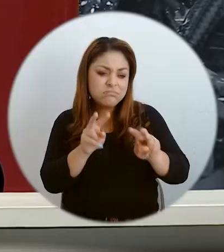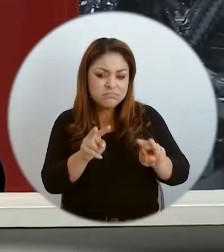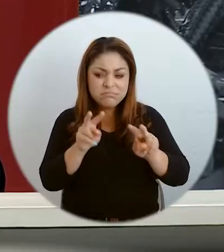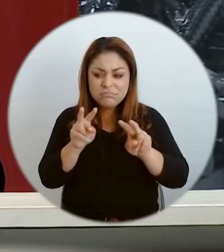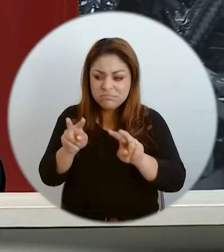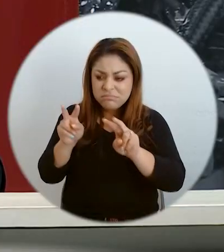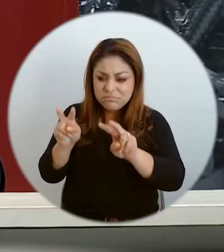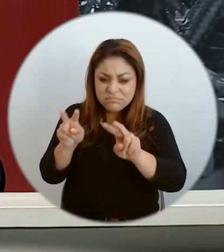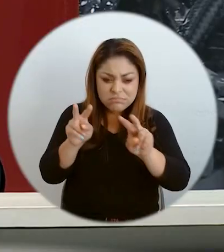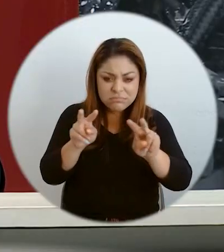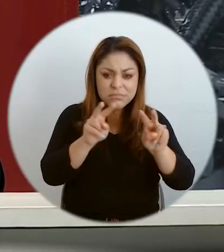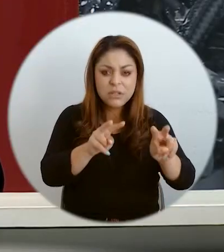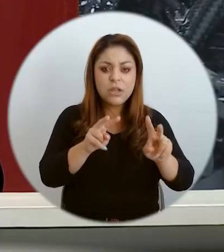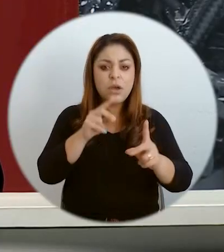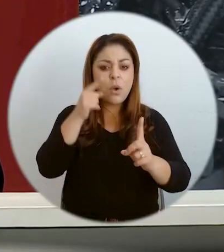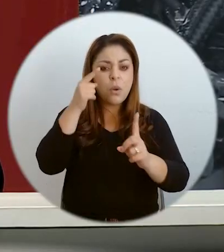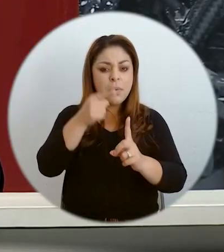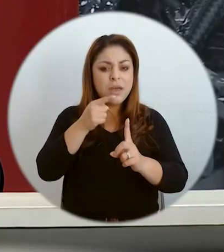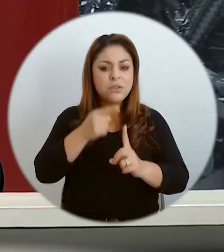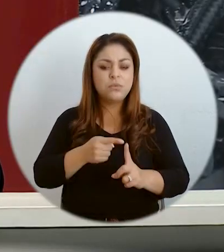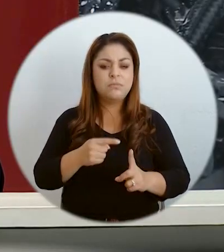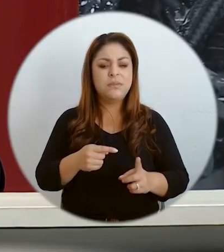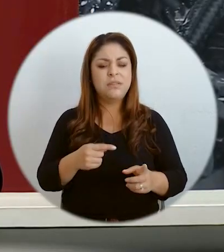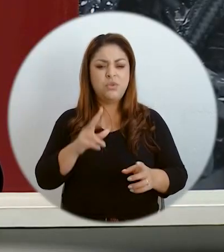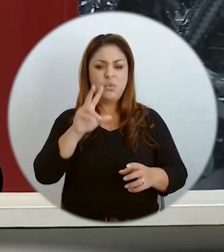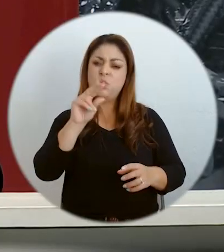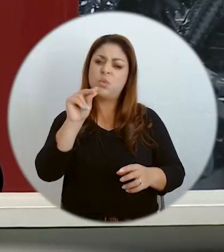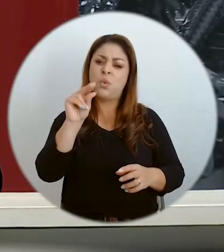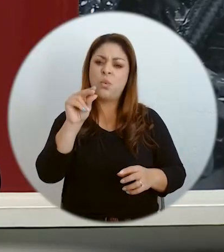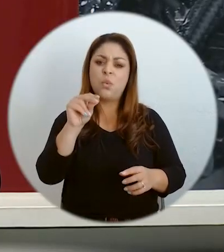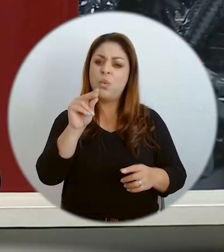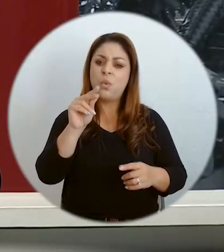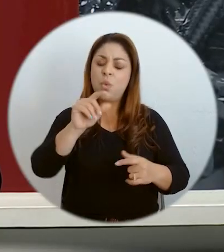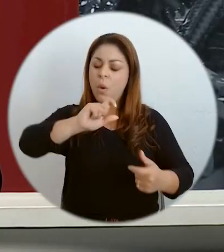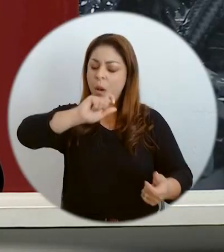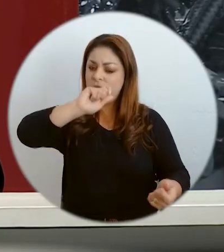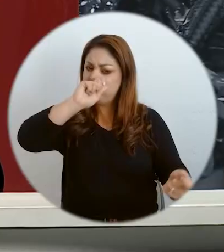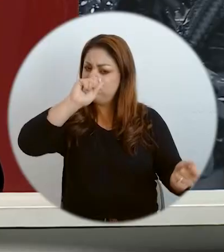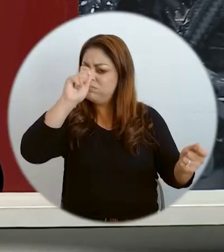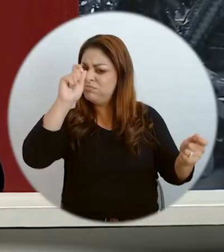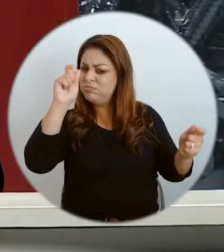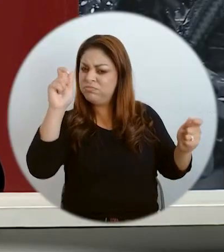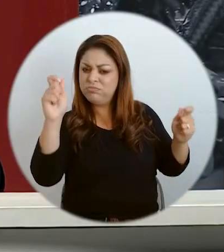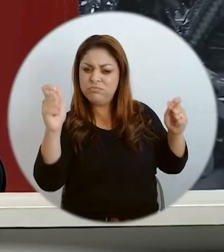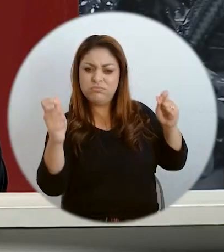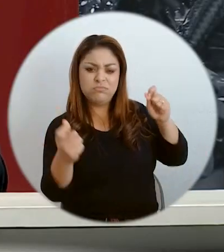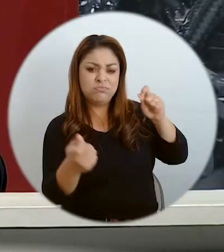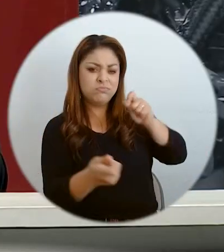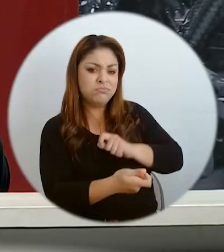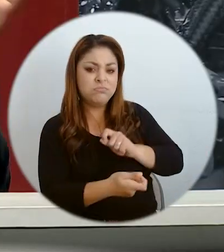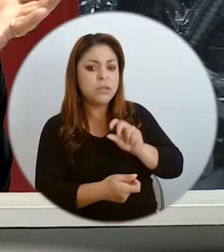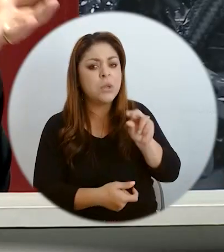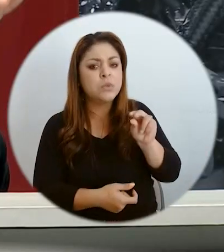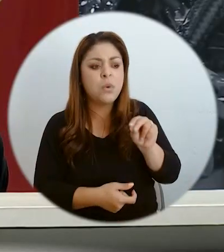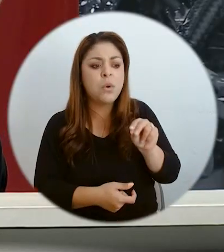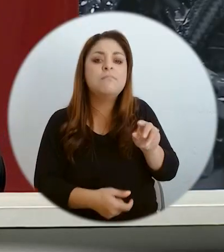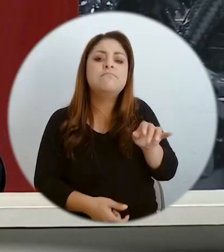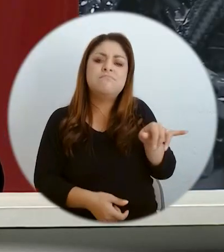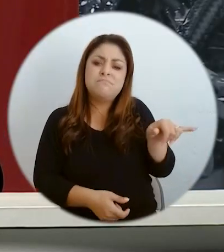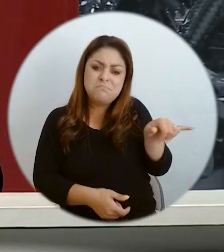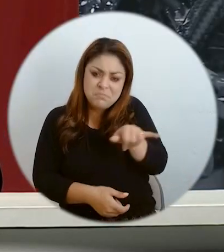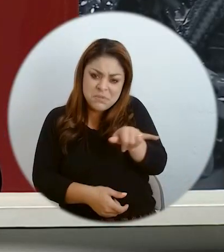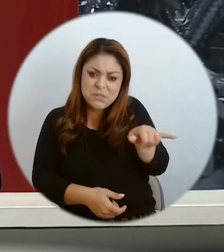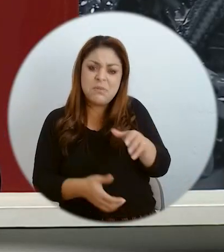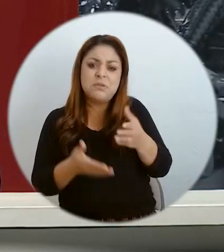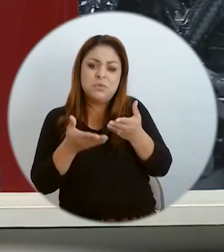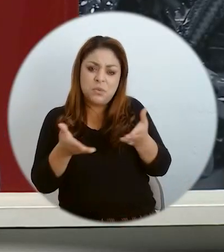conceptos, nos damos cuenta de que no hay grandes cambios. Es más de lo mismo. Sí. Quizás apelan a las mismas cosas,